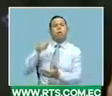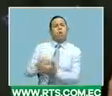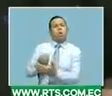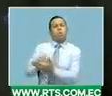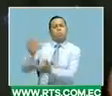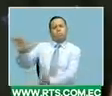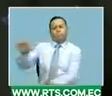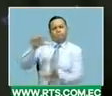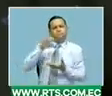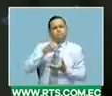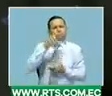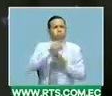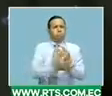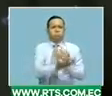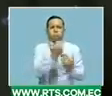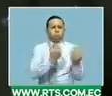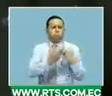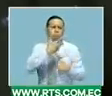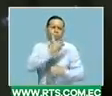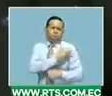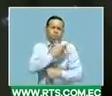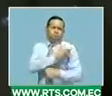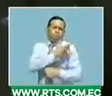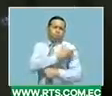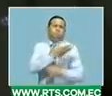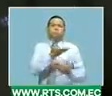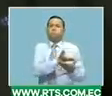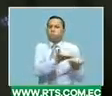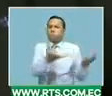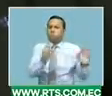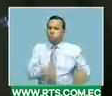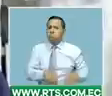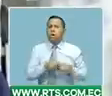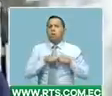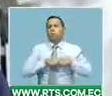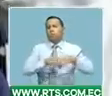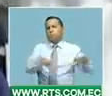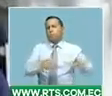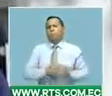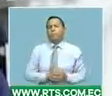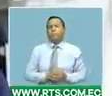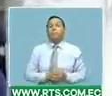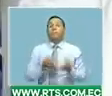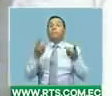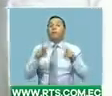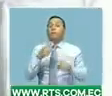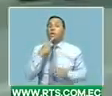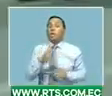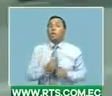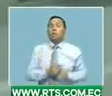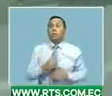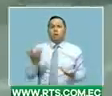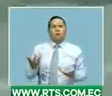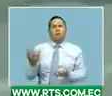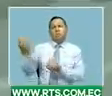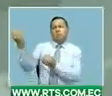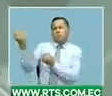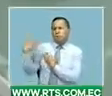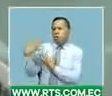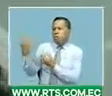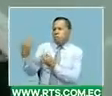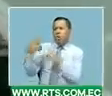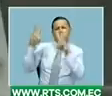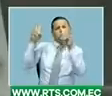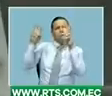en la conservación y distribución de las vacunas a nivel nacional. A su vez señaló que no tienen información ni los lineamientos sobre